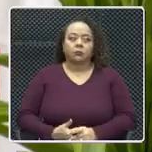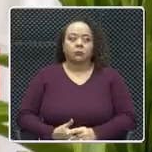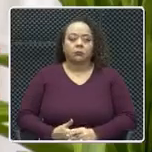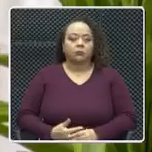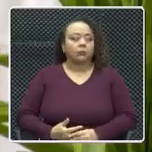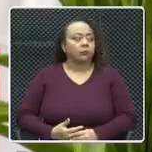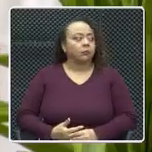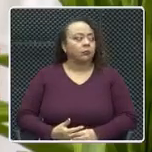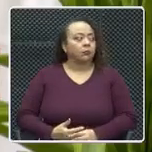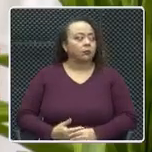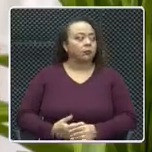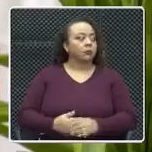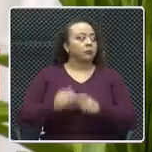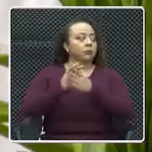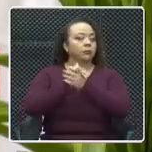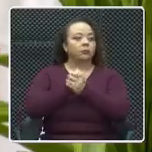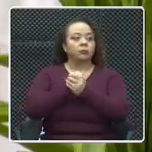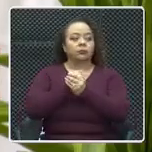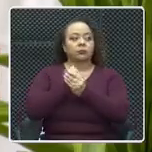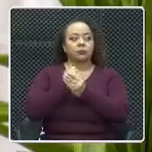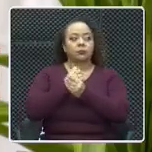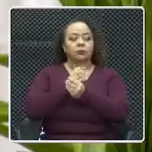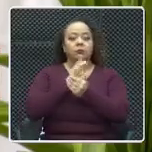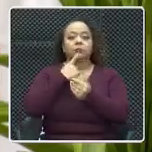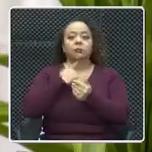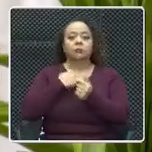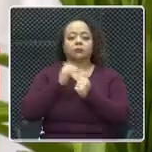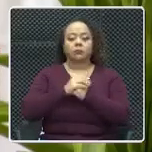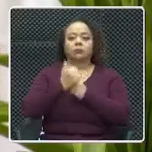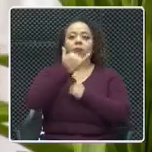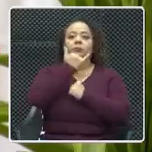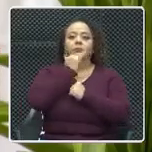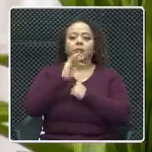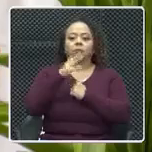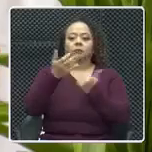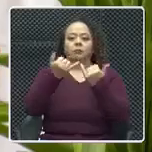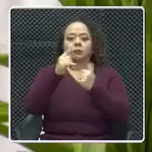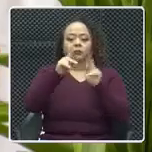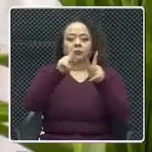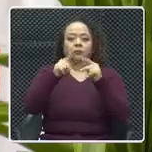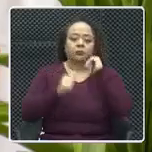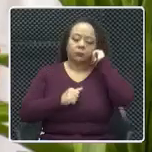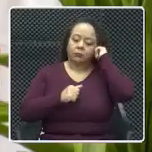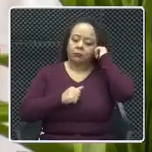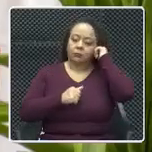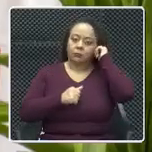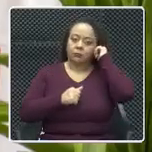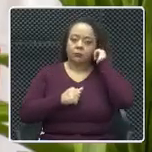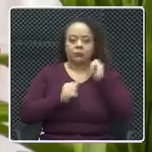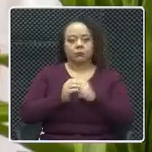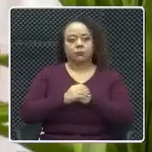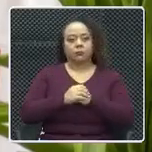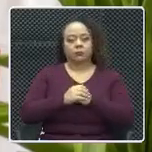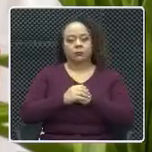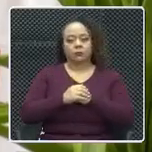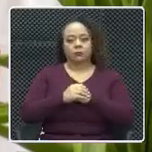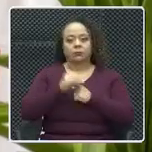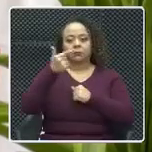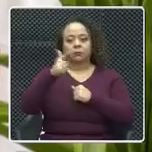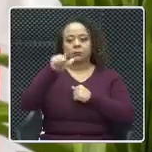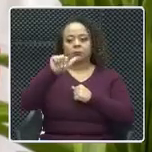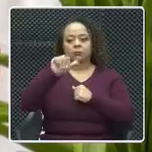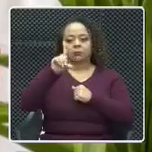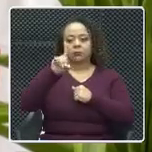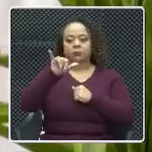vamos a ver acá abajo, yo viví, ok, este, ¿qué pasa cuando ya una persona, ya este lo leímos, dice Gladys